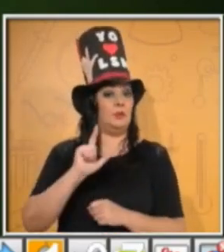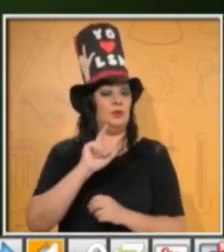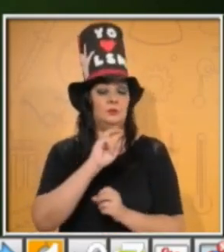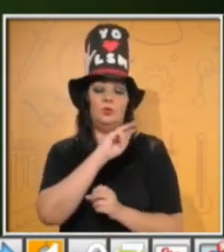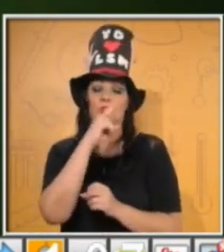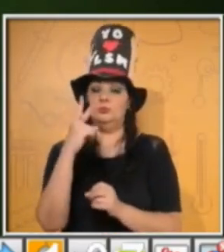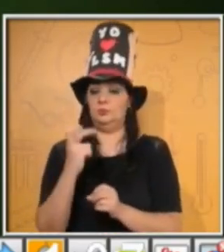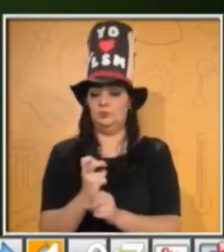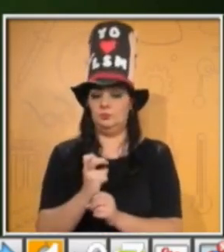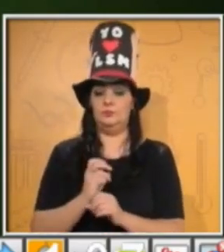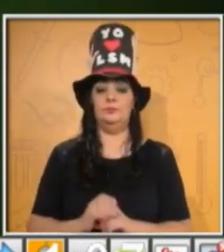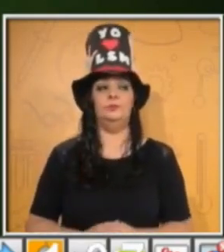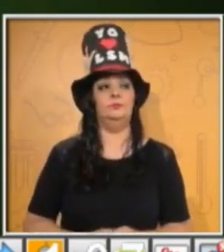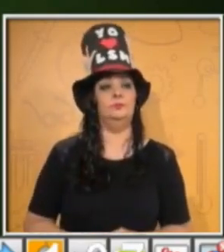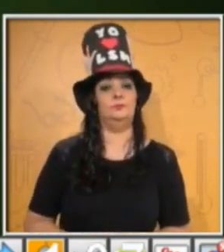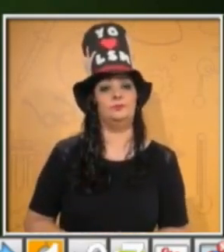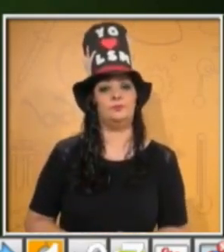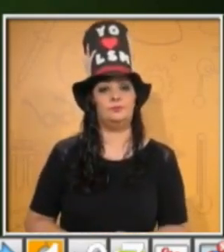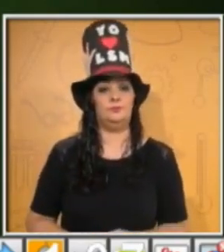secundarios.